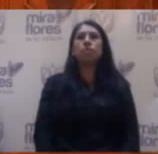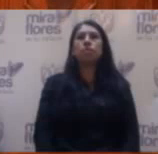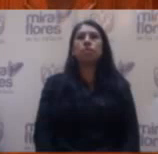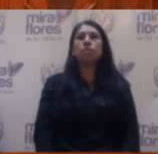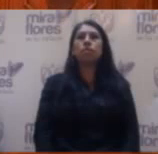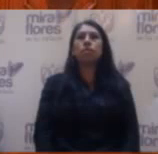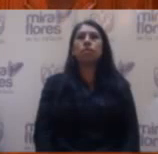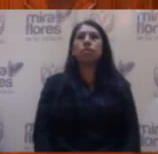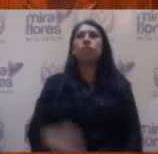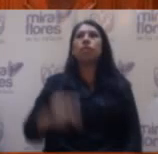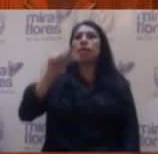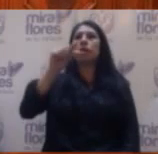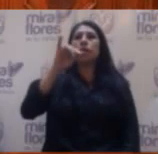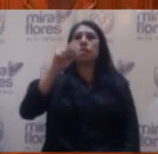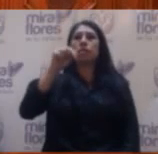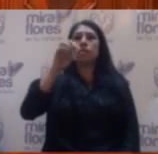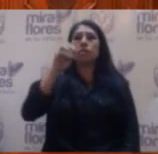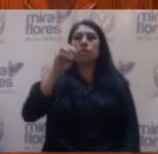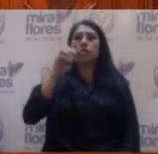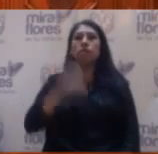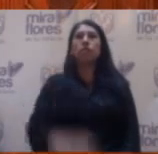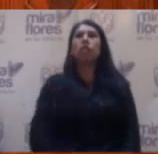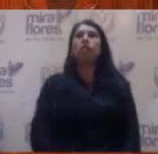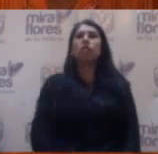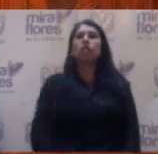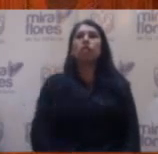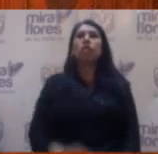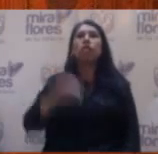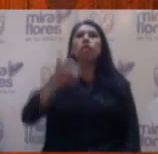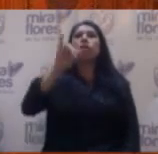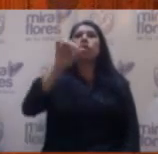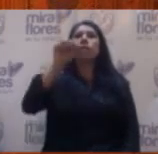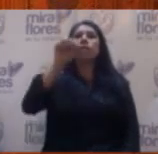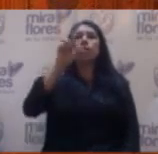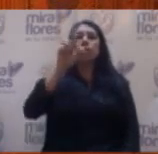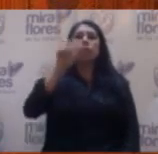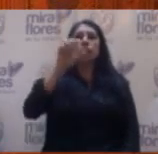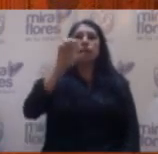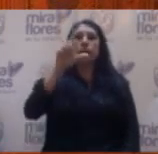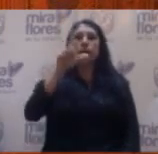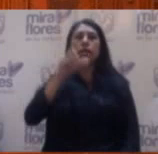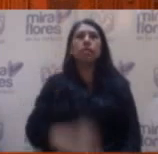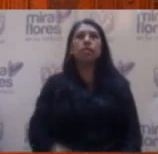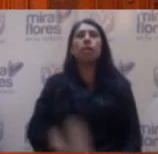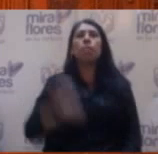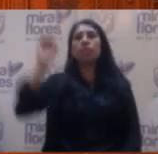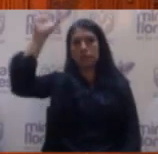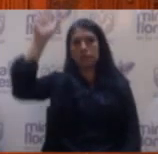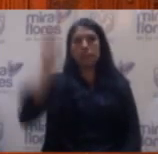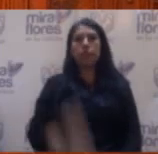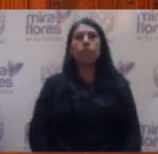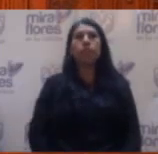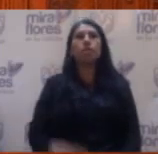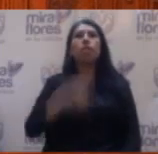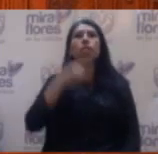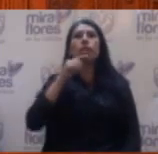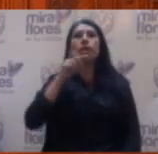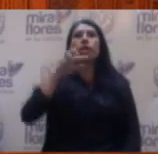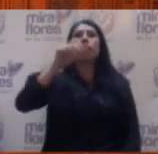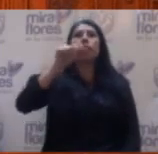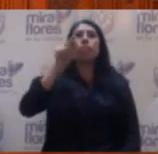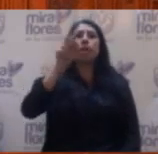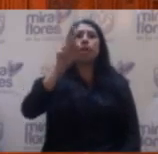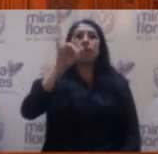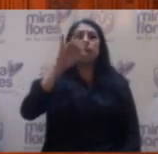Señor Gino Costa Santolaya, se encuentra de licencia. Señor Israel Orlando Acuña Wongoquis. Presente. Señora Patricia María del